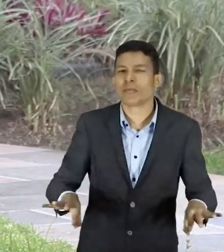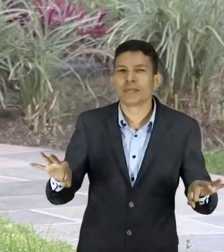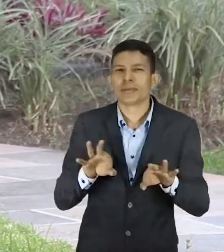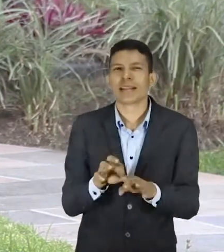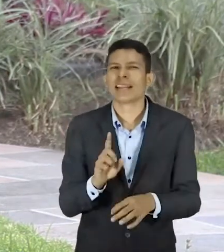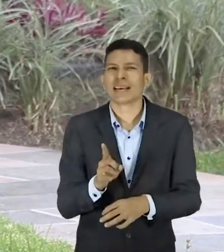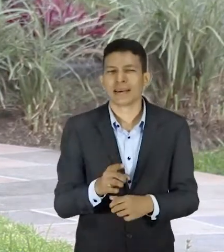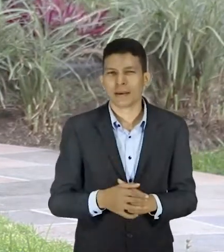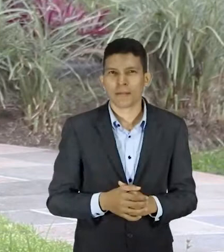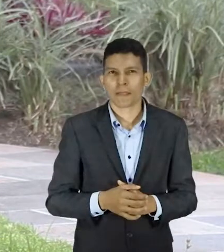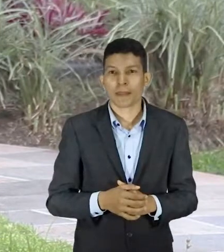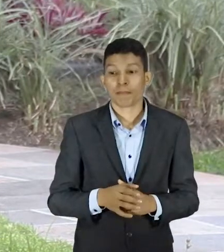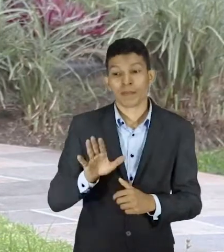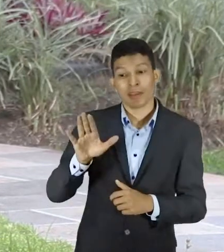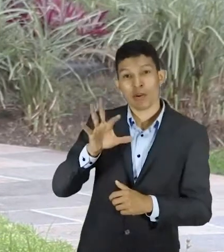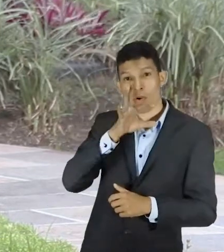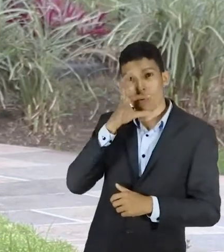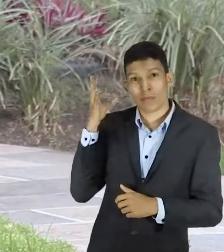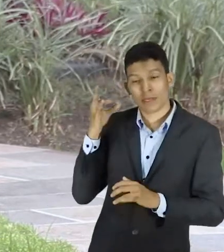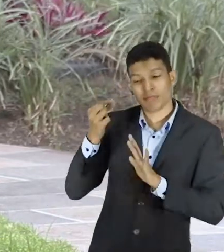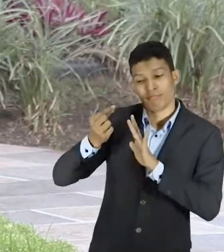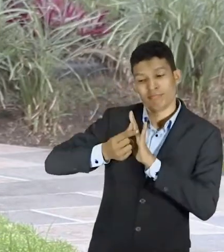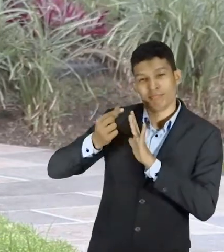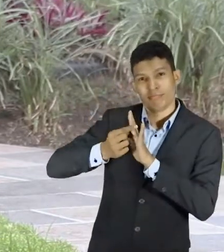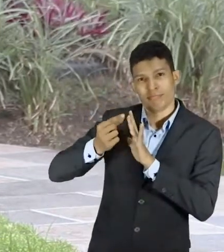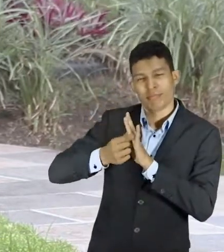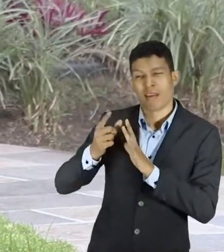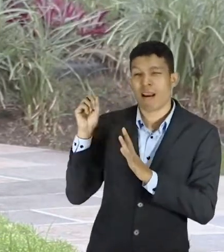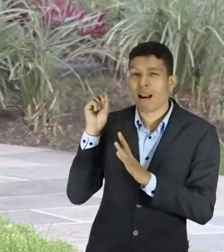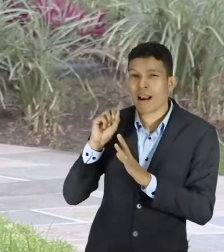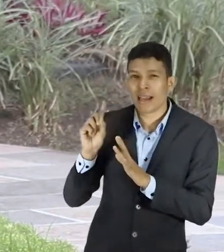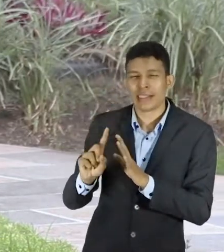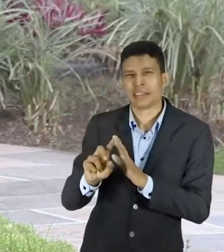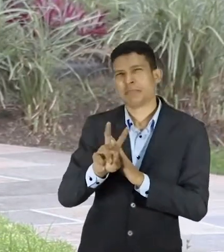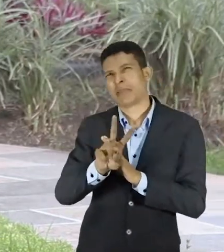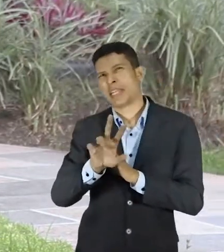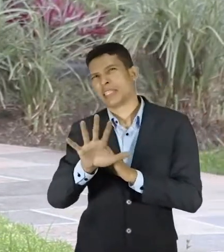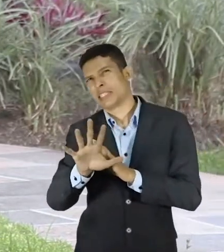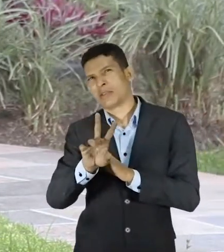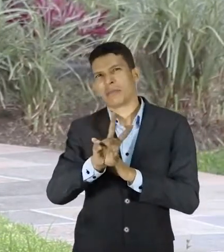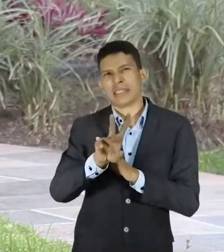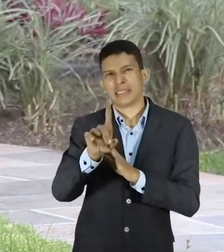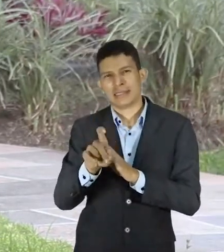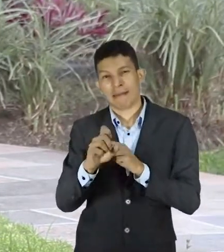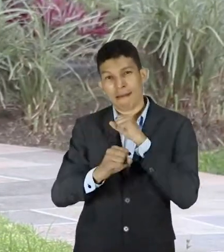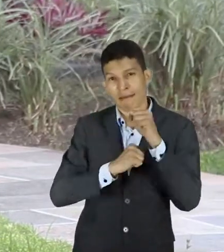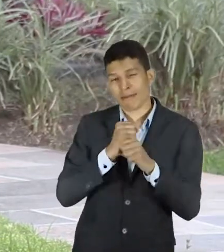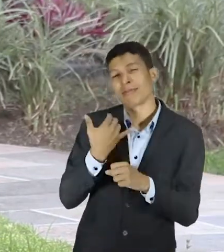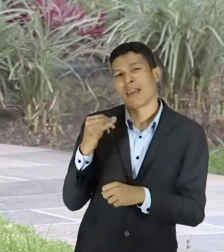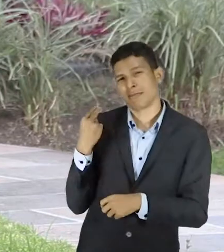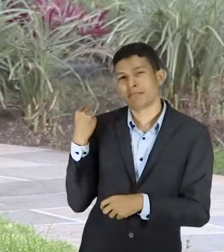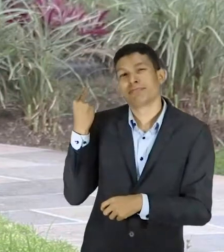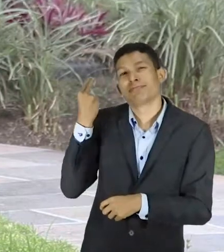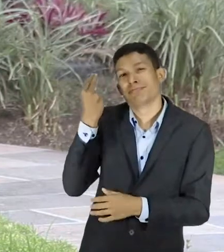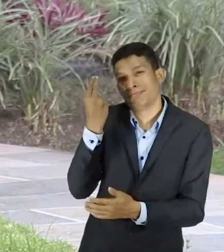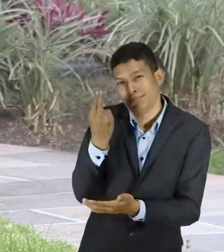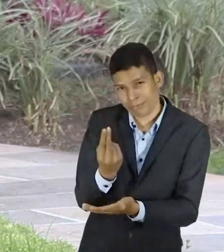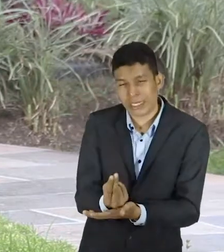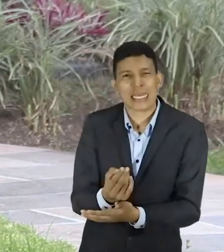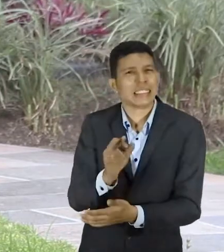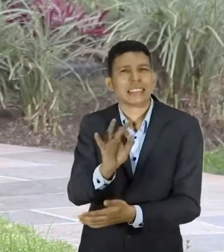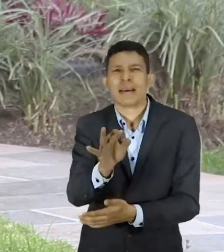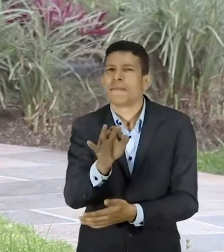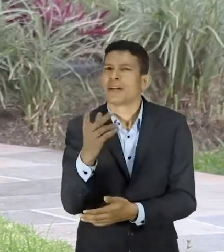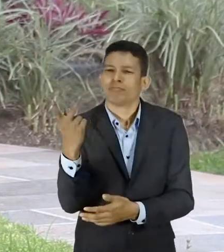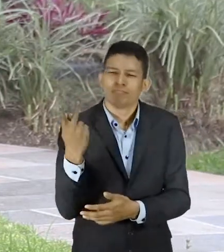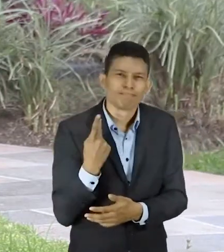que él, como hombre, como pareja, ya llevo 25, 26 años con él,